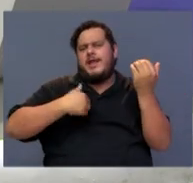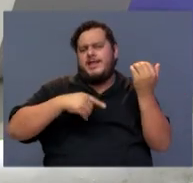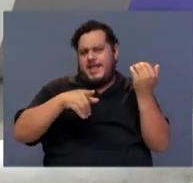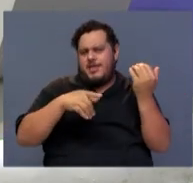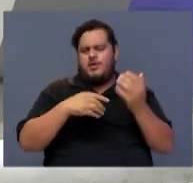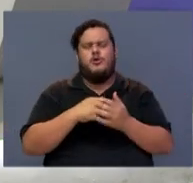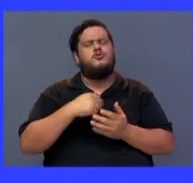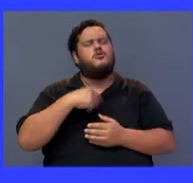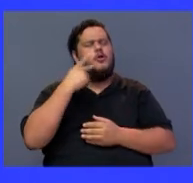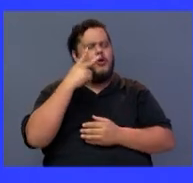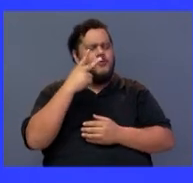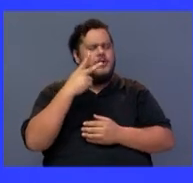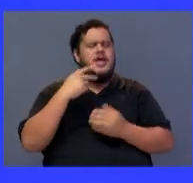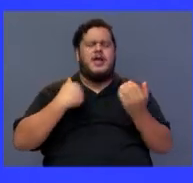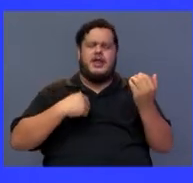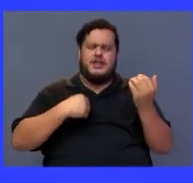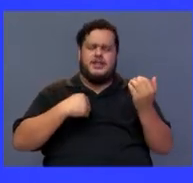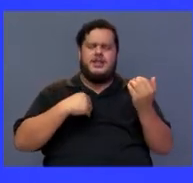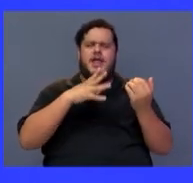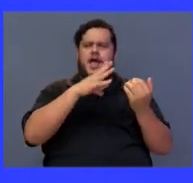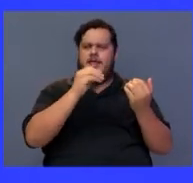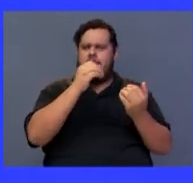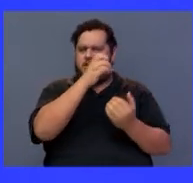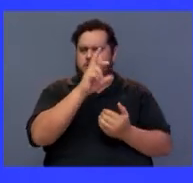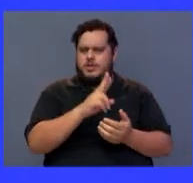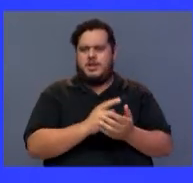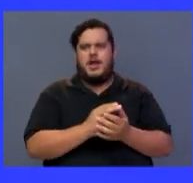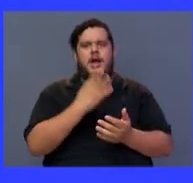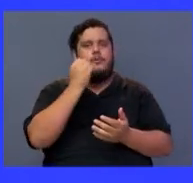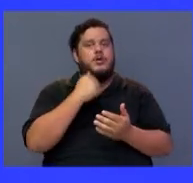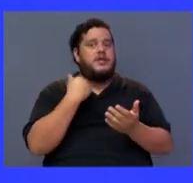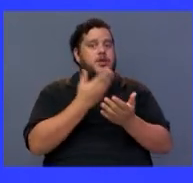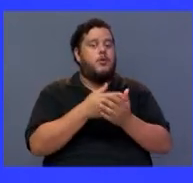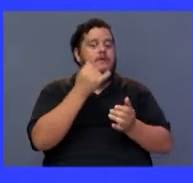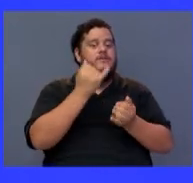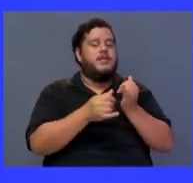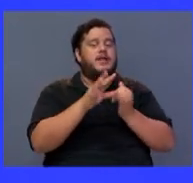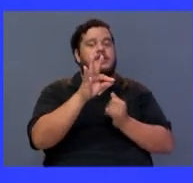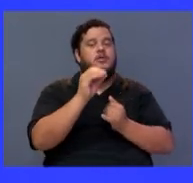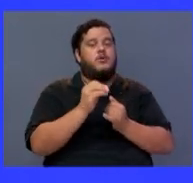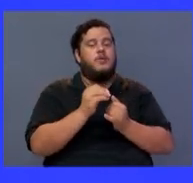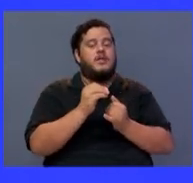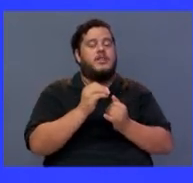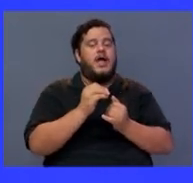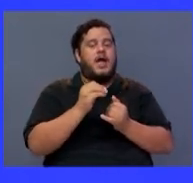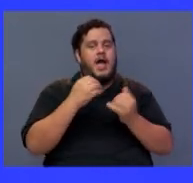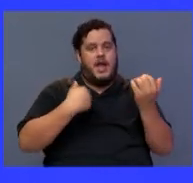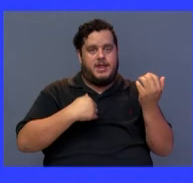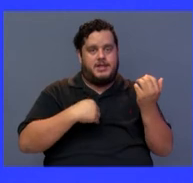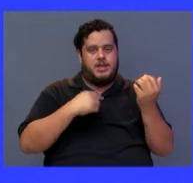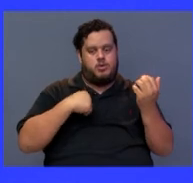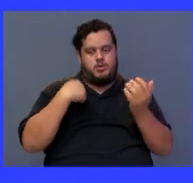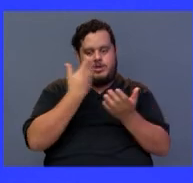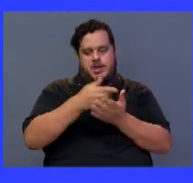Yo lo vi en Argentina y en Costa Rica, porque llegó, digamos, a finales de los 90 a Argentina, cebollitas, y yo llegué